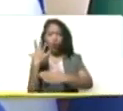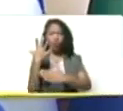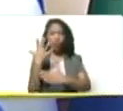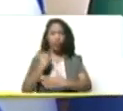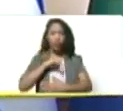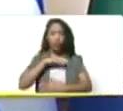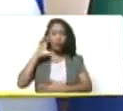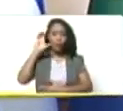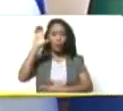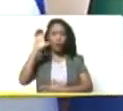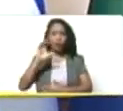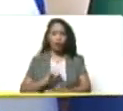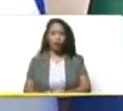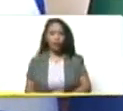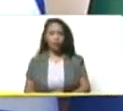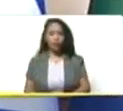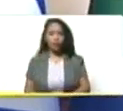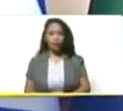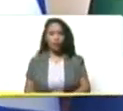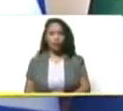nuestra patria.